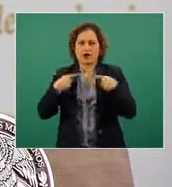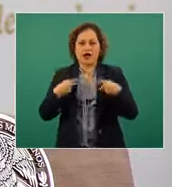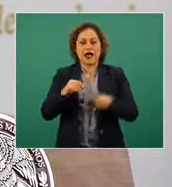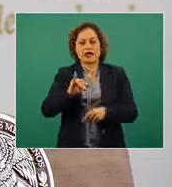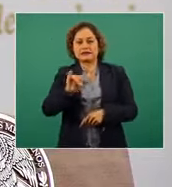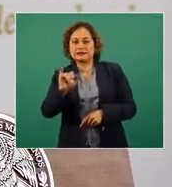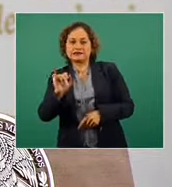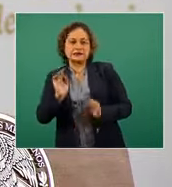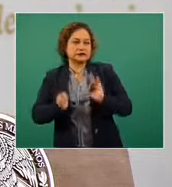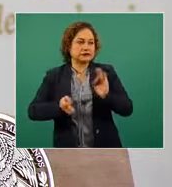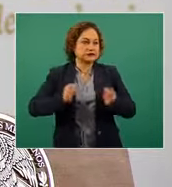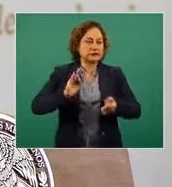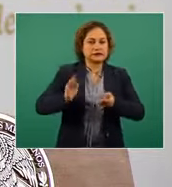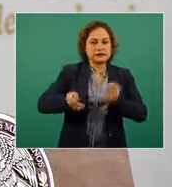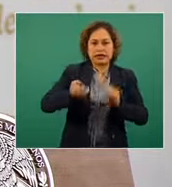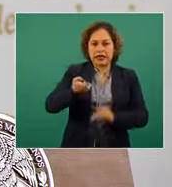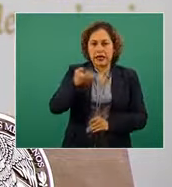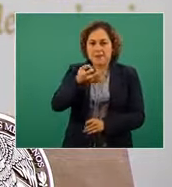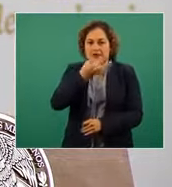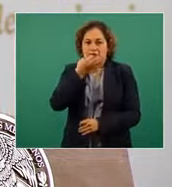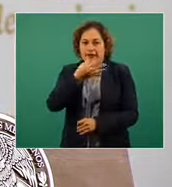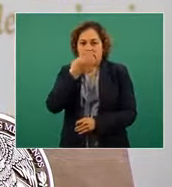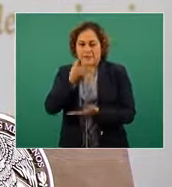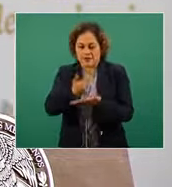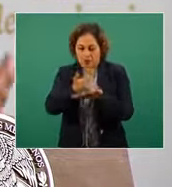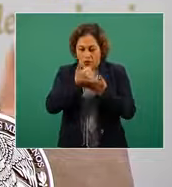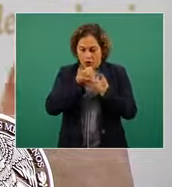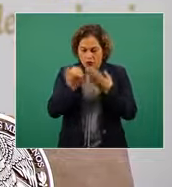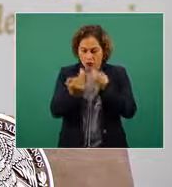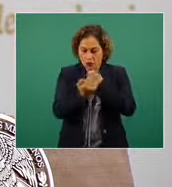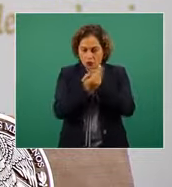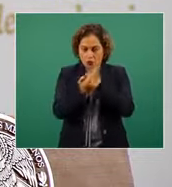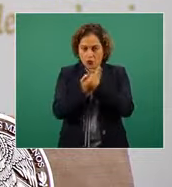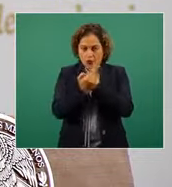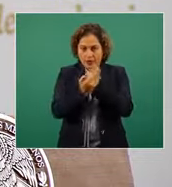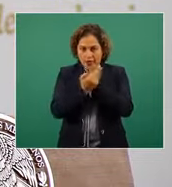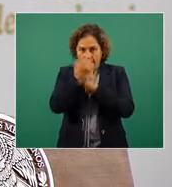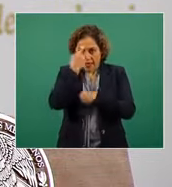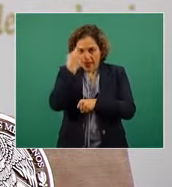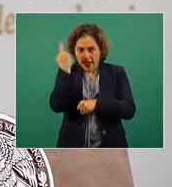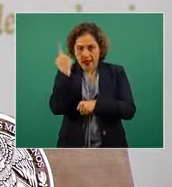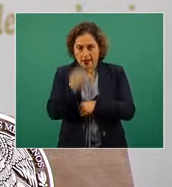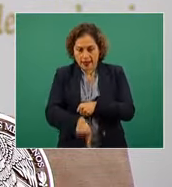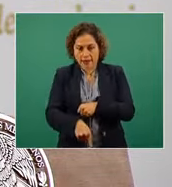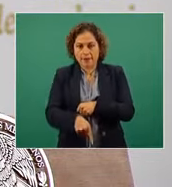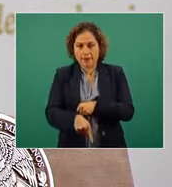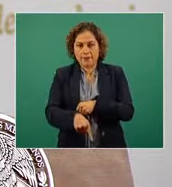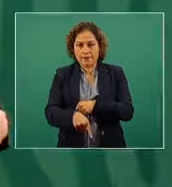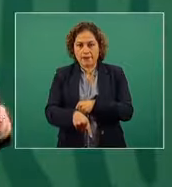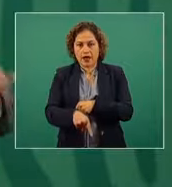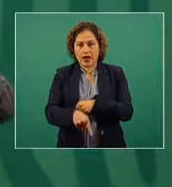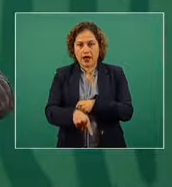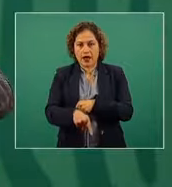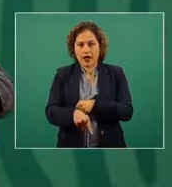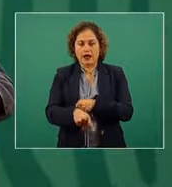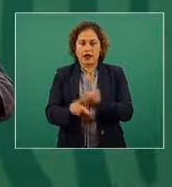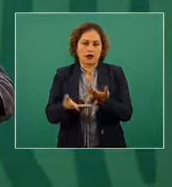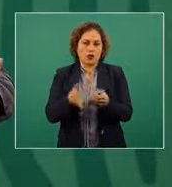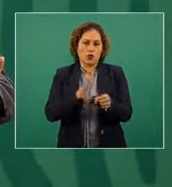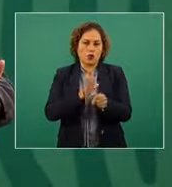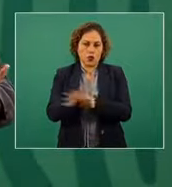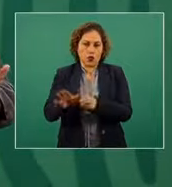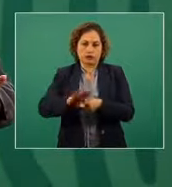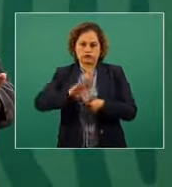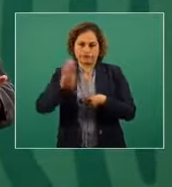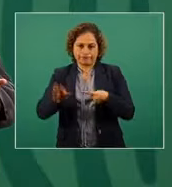hidroxicloroquina fuera un medicamento útil para los tres principales objetivos del manejo de la epidemia, que es reducir la